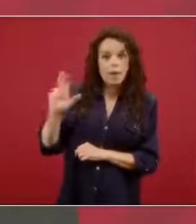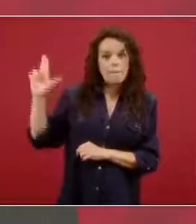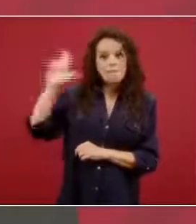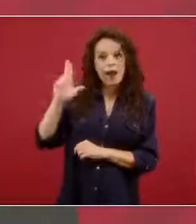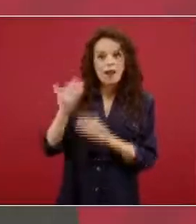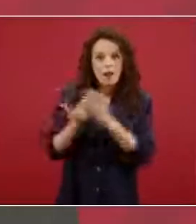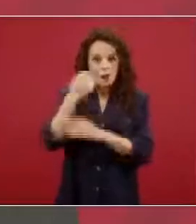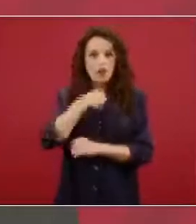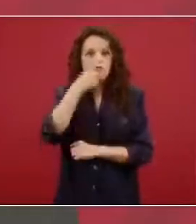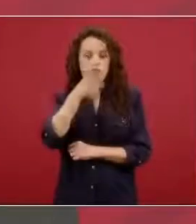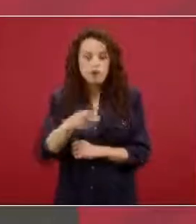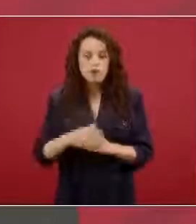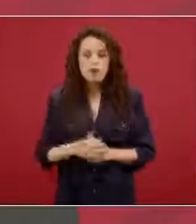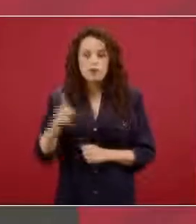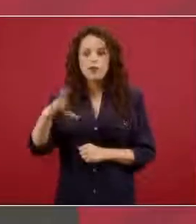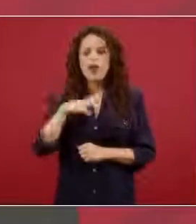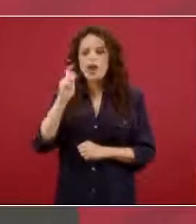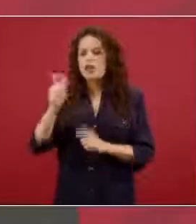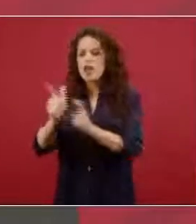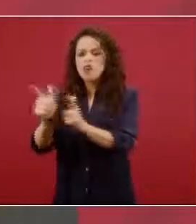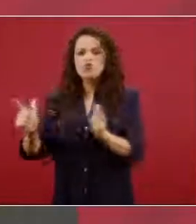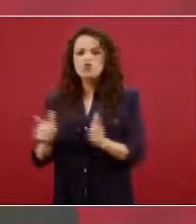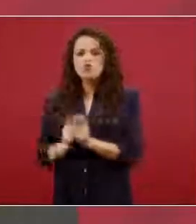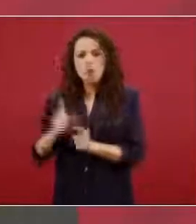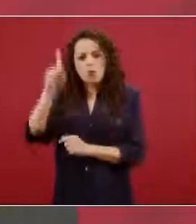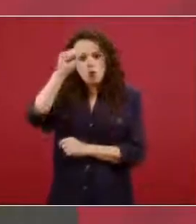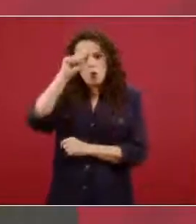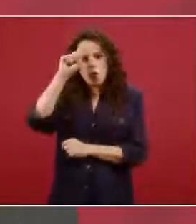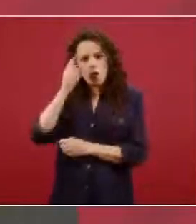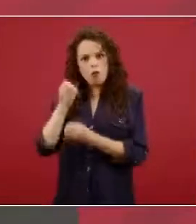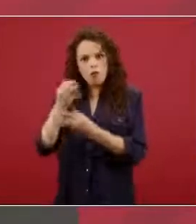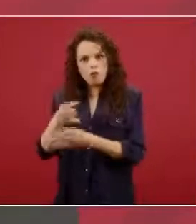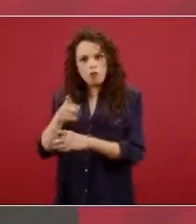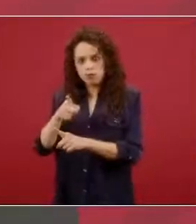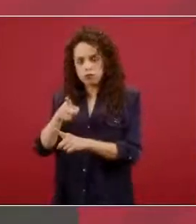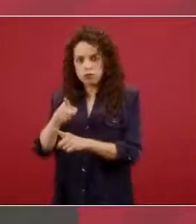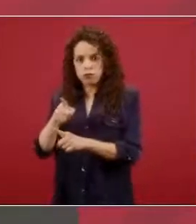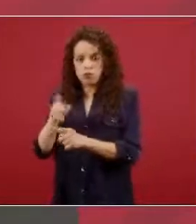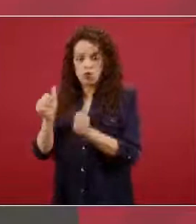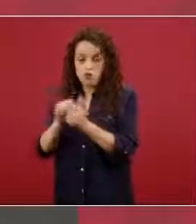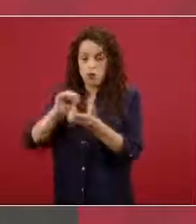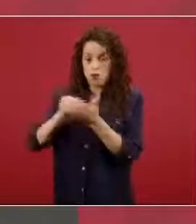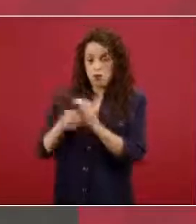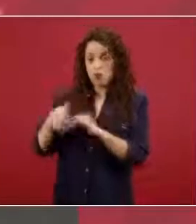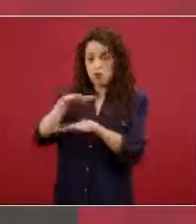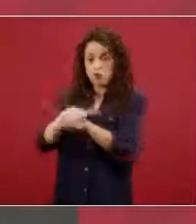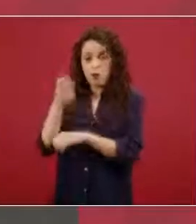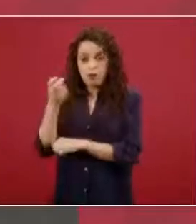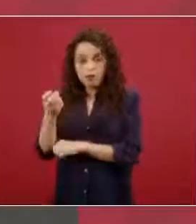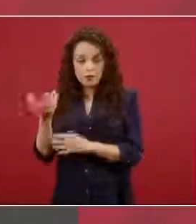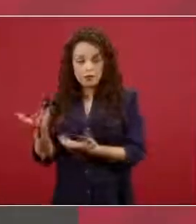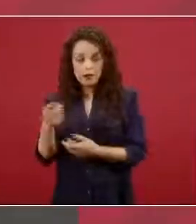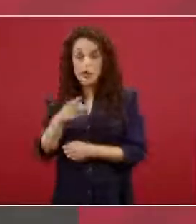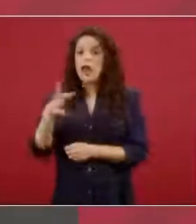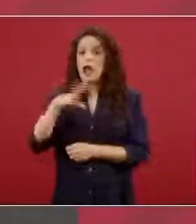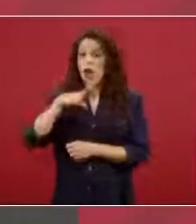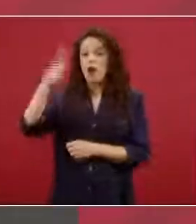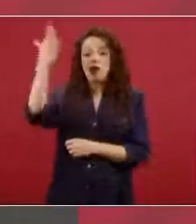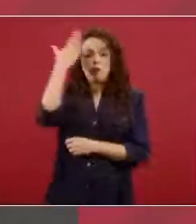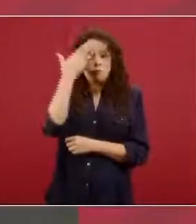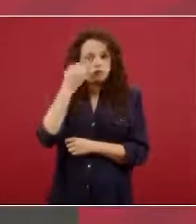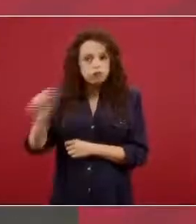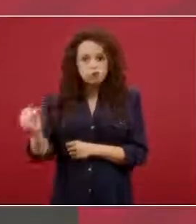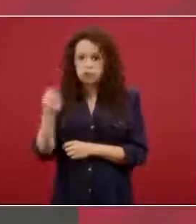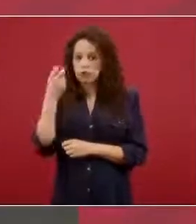mañana, tiene un grupo asesor estratégico sobre inmunizaciones. Y este grupo es un grupo de personas expertas en